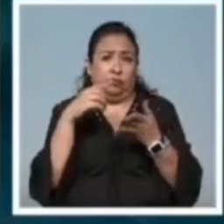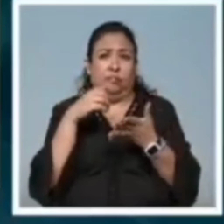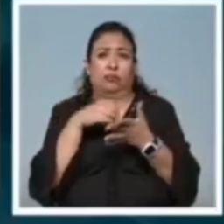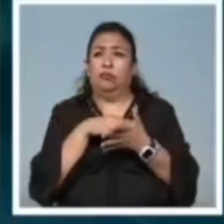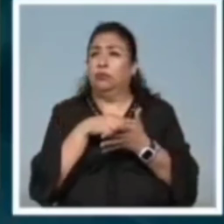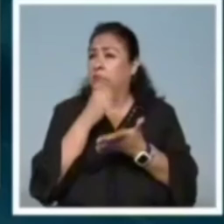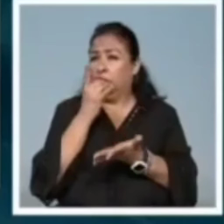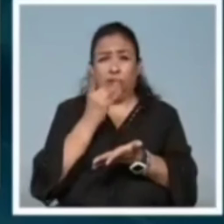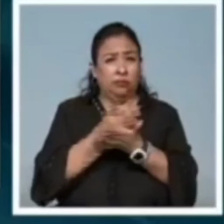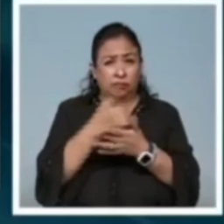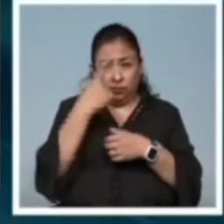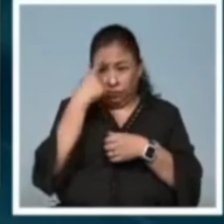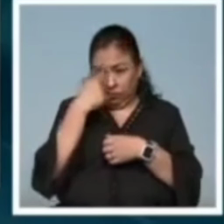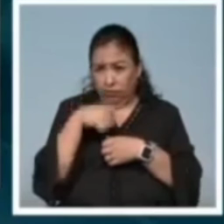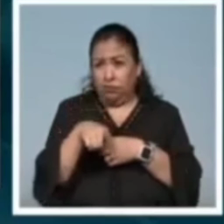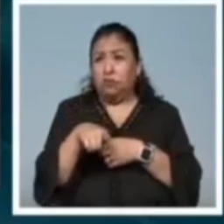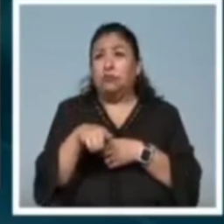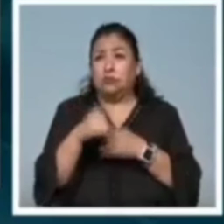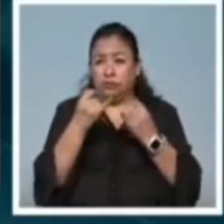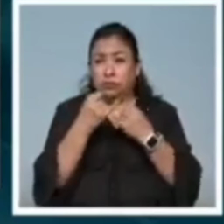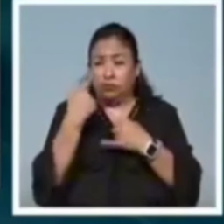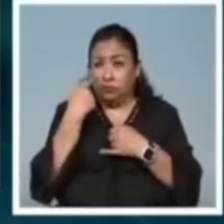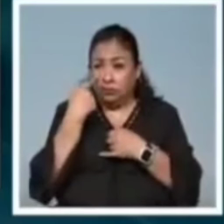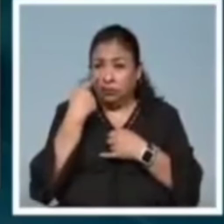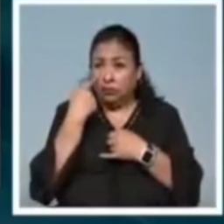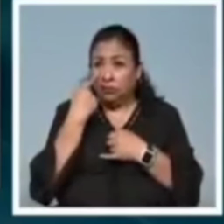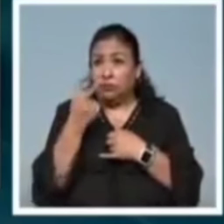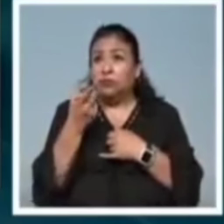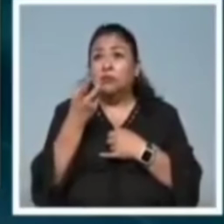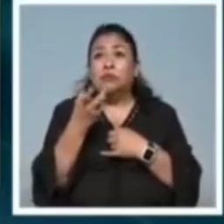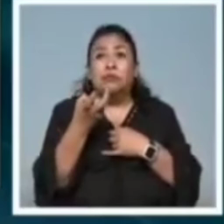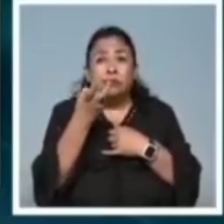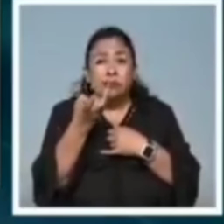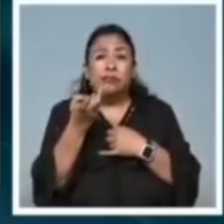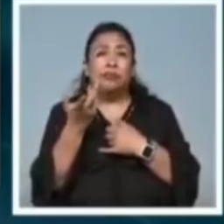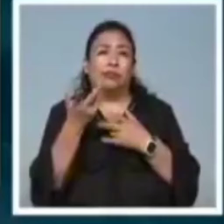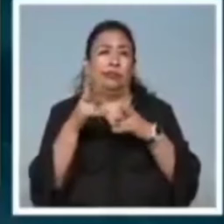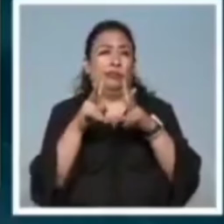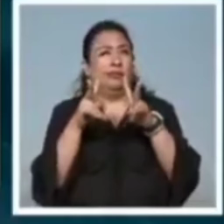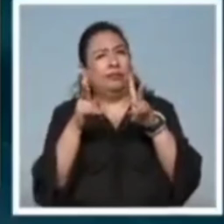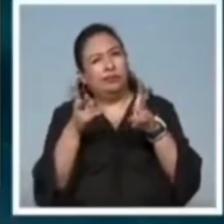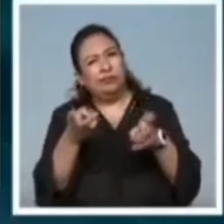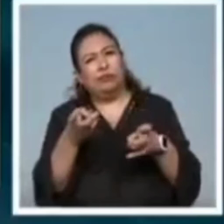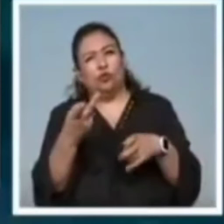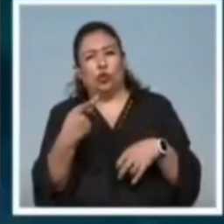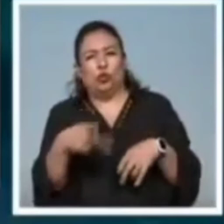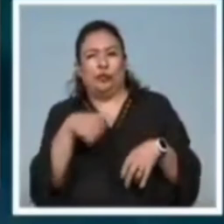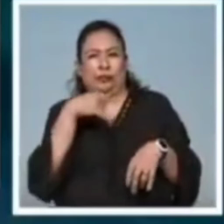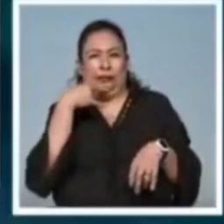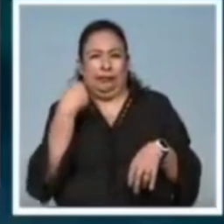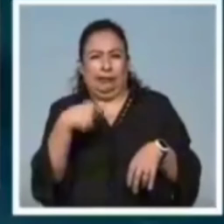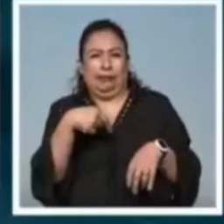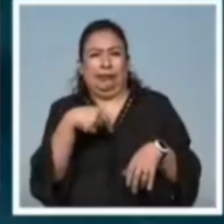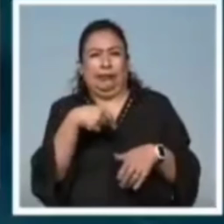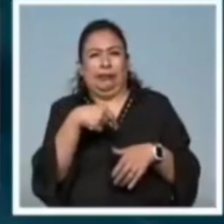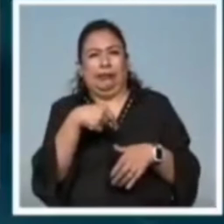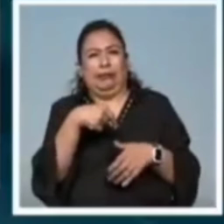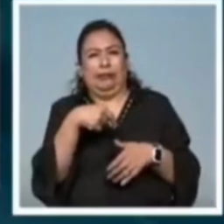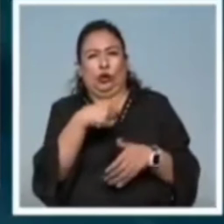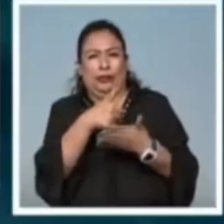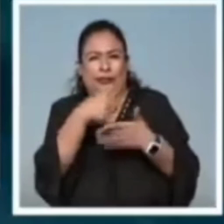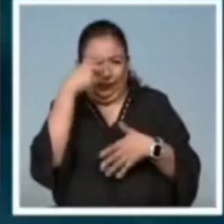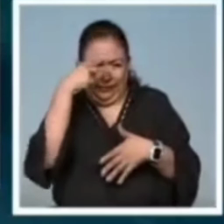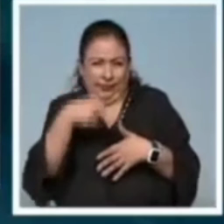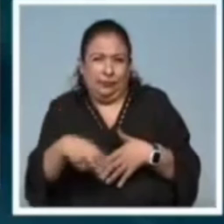no solo para también ver que esta cuestión chilangocéntrica, siempre creen